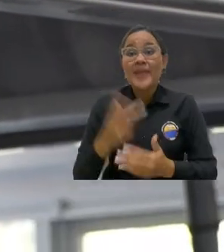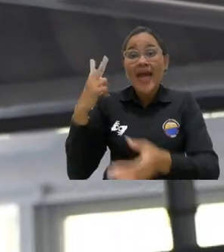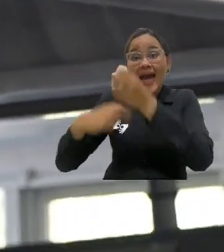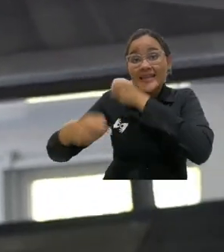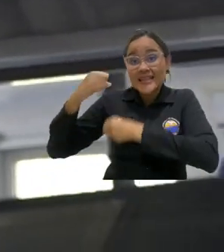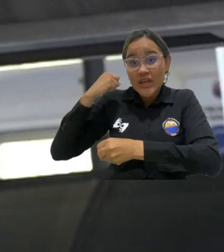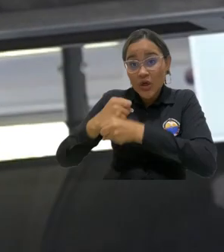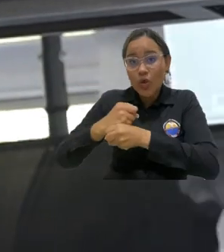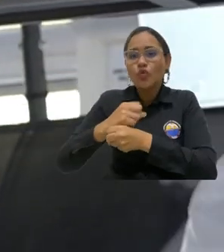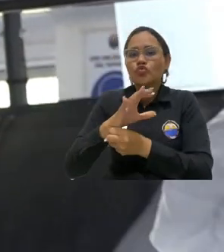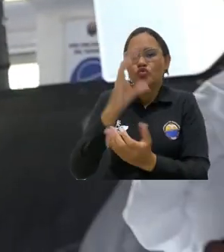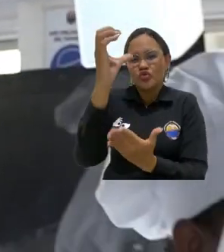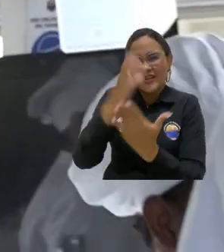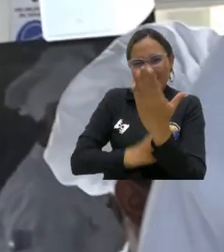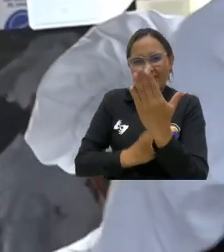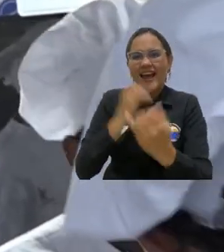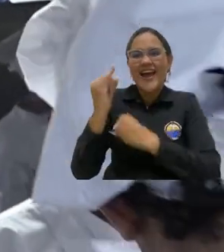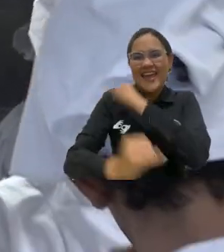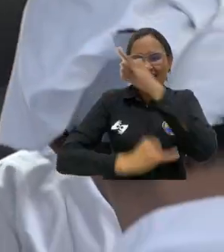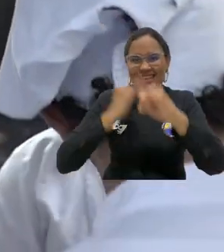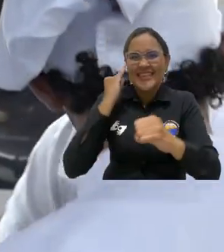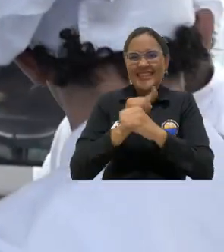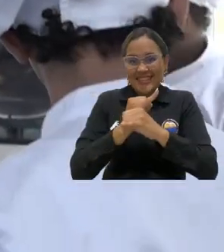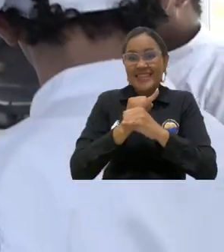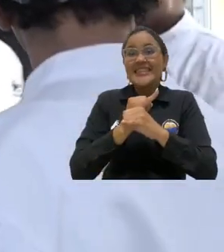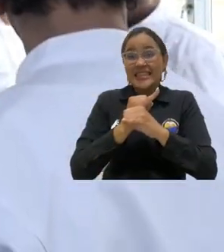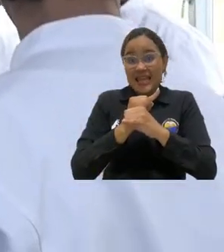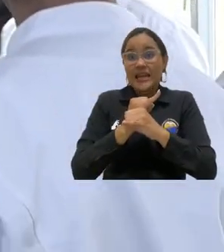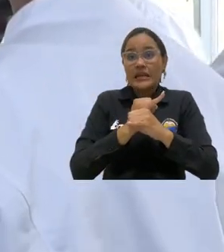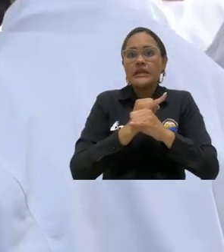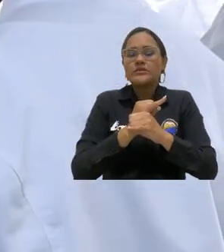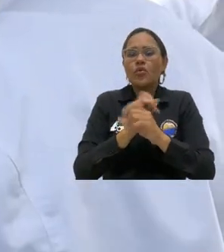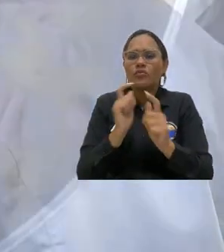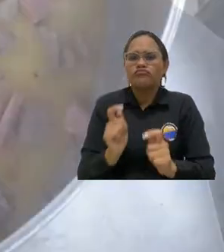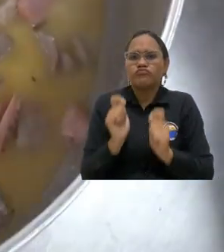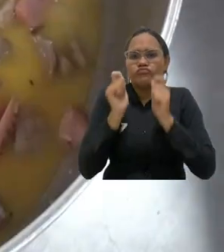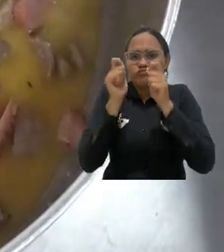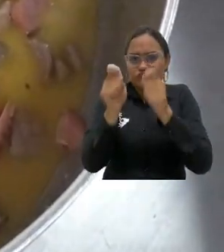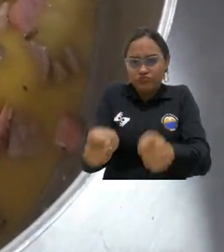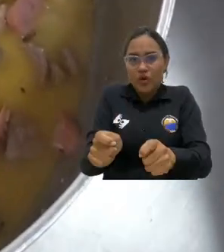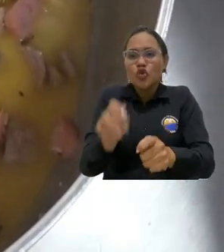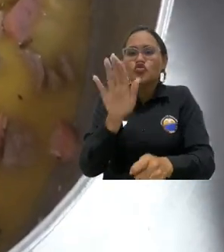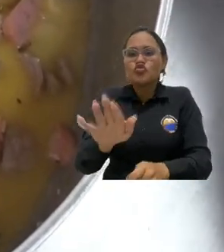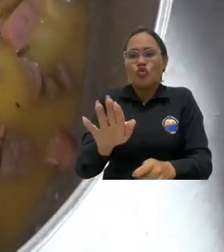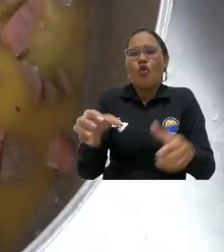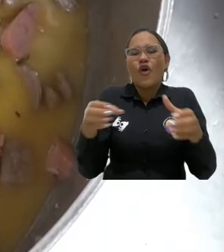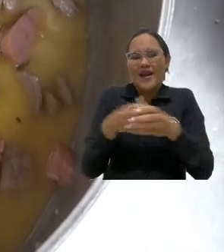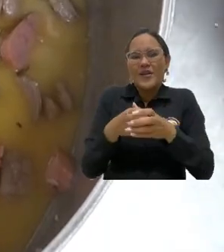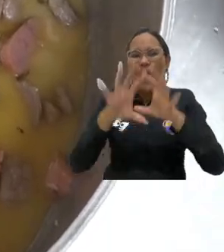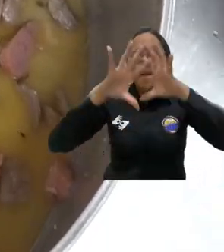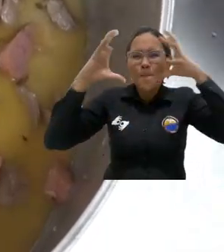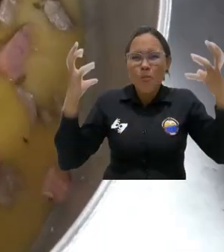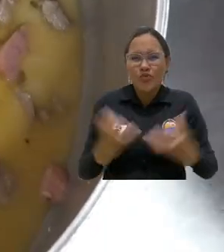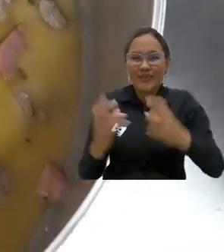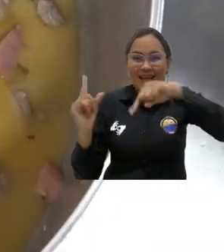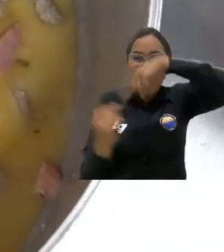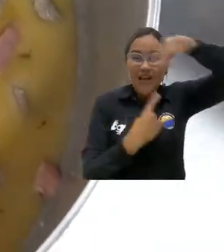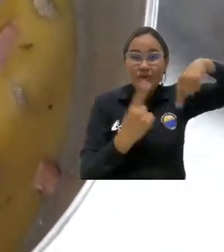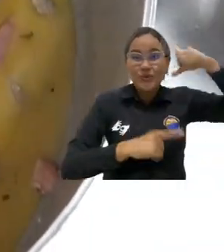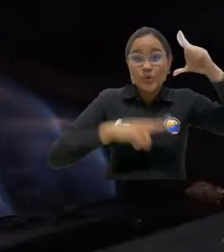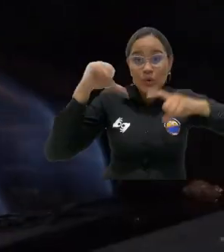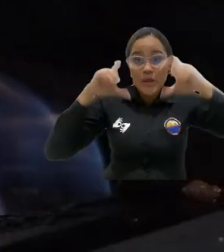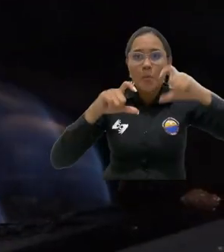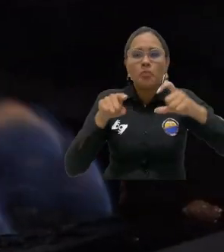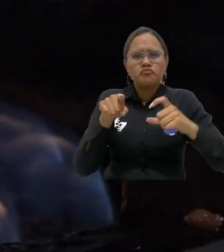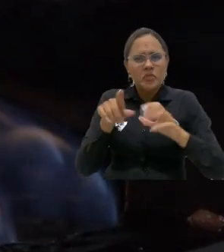años la renovación de certificación internacional Ted cual otorgada por la Organización Mundial del turismo estos programas iniciaron el